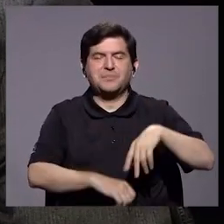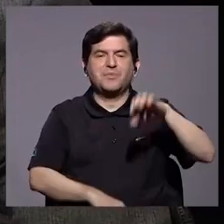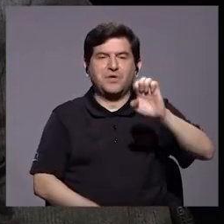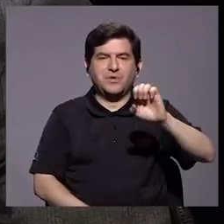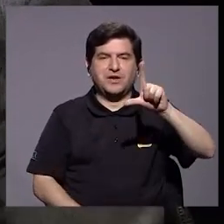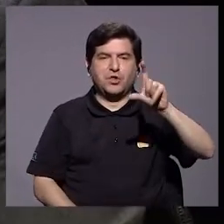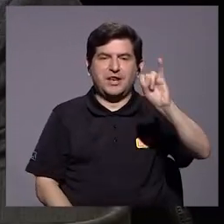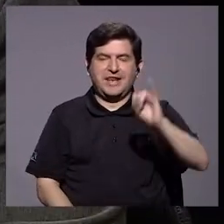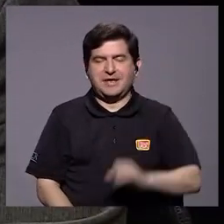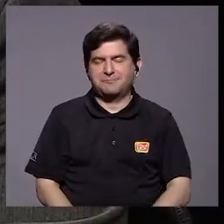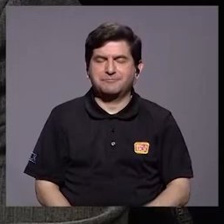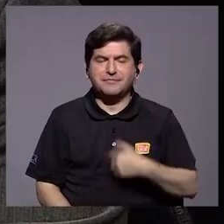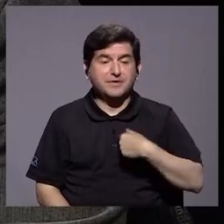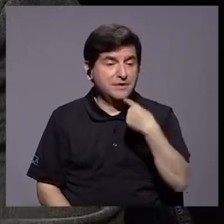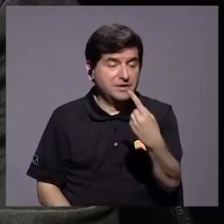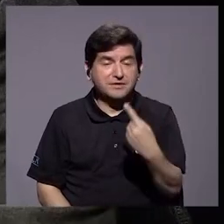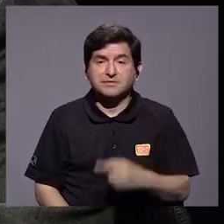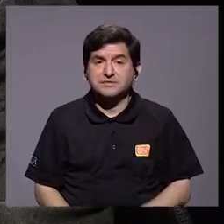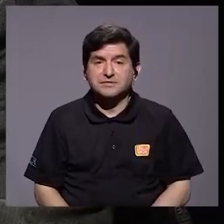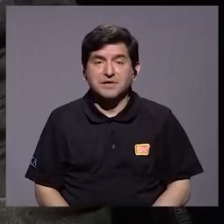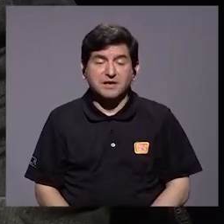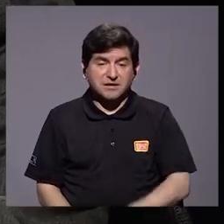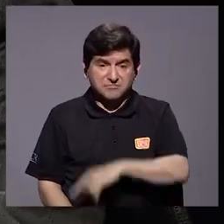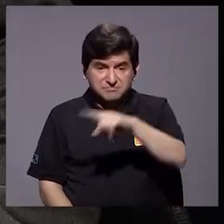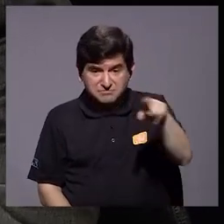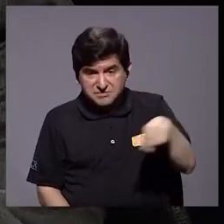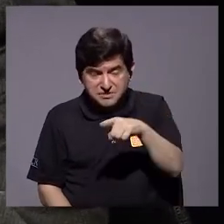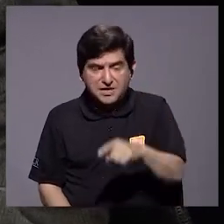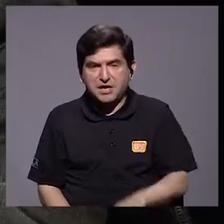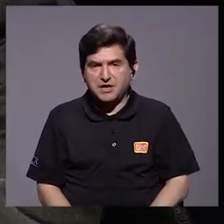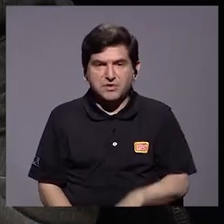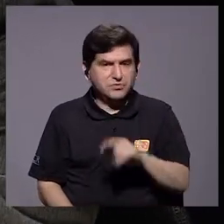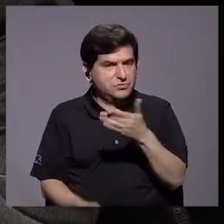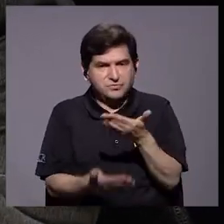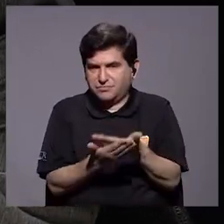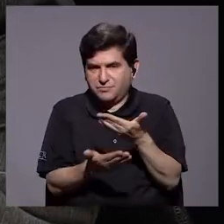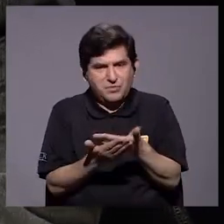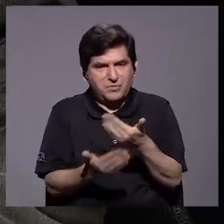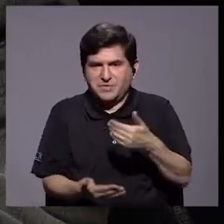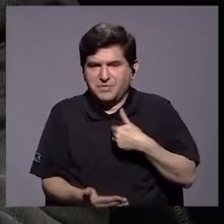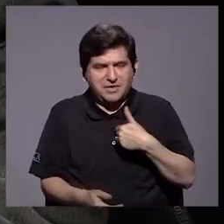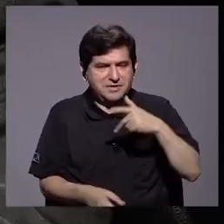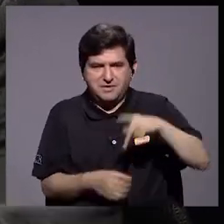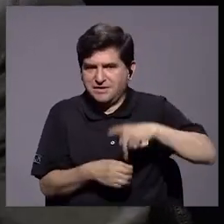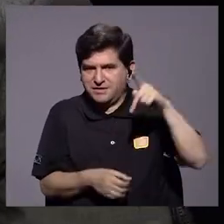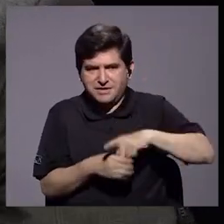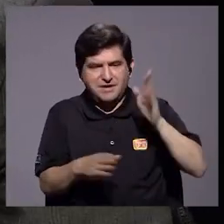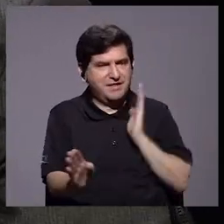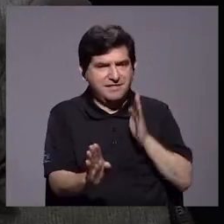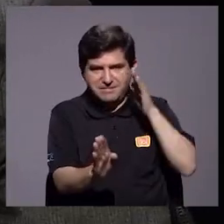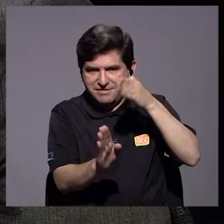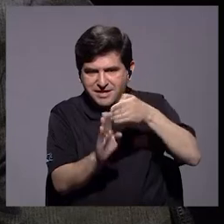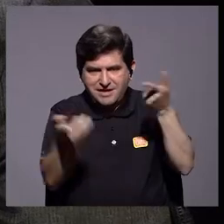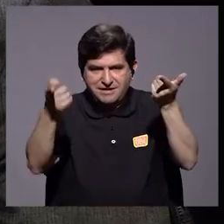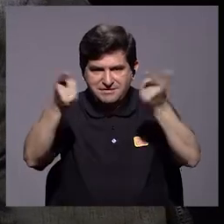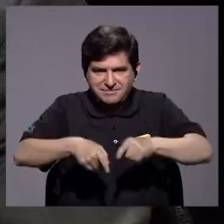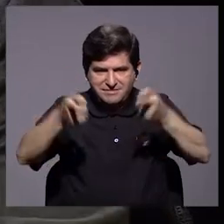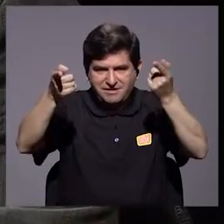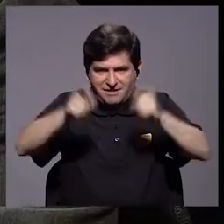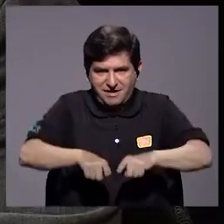y yo siempre he dicho que ellos si bien no se ha comprobado que alguno haya tenido una participación directa en los hechos que se le